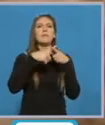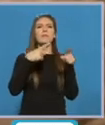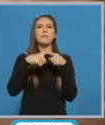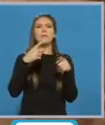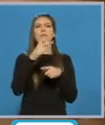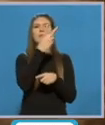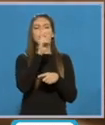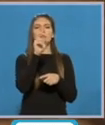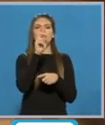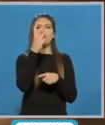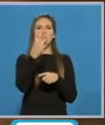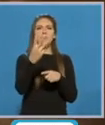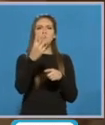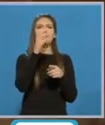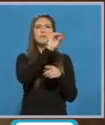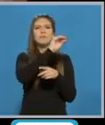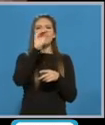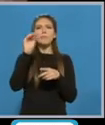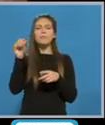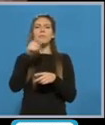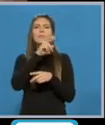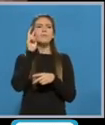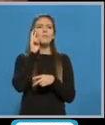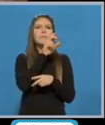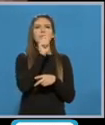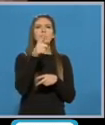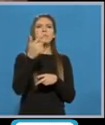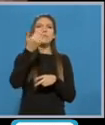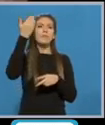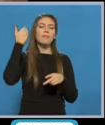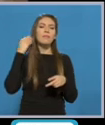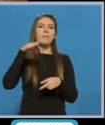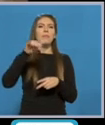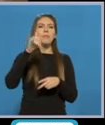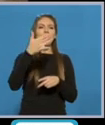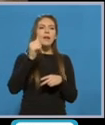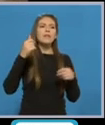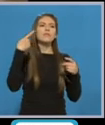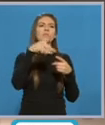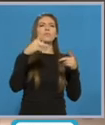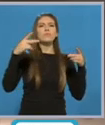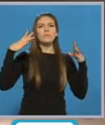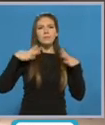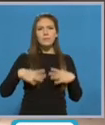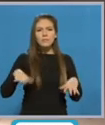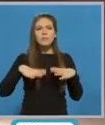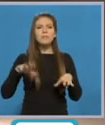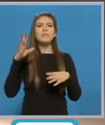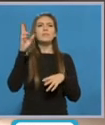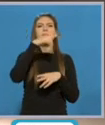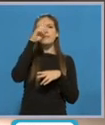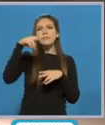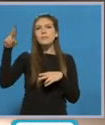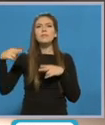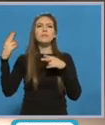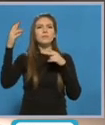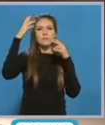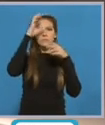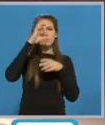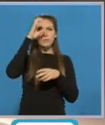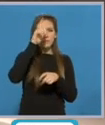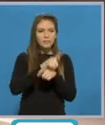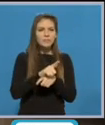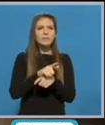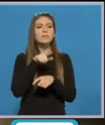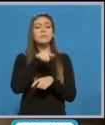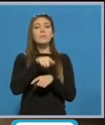la concepción del cuerpo y la belleza maya que reflejaba en su vestimenta, esculturas y pinturas. Este montaje ya ha dado la